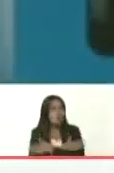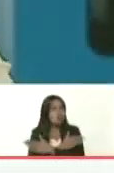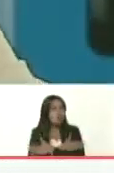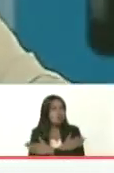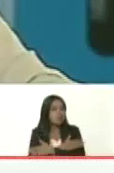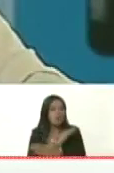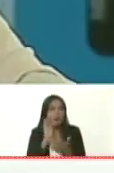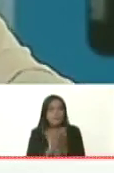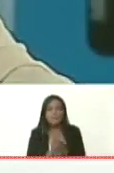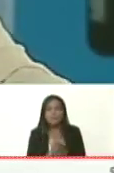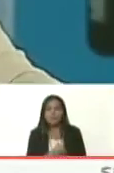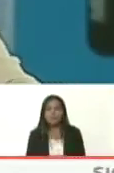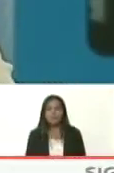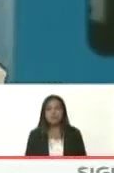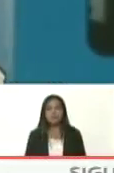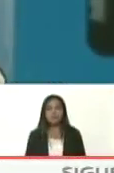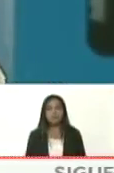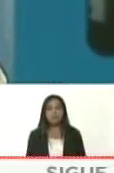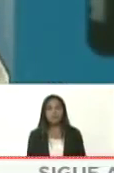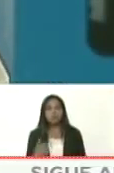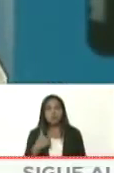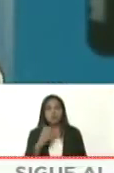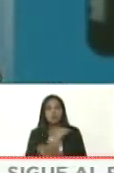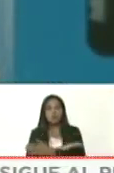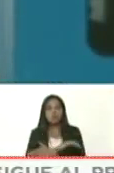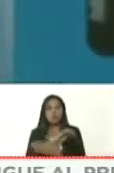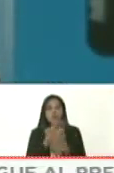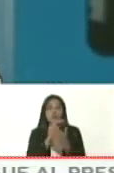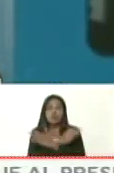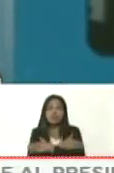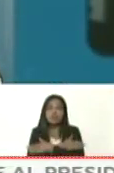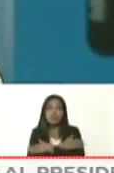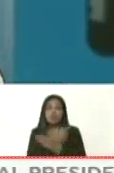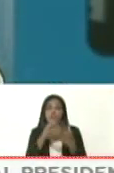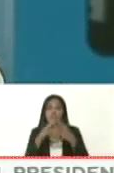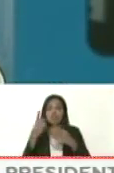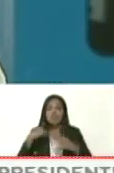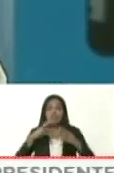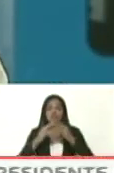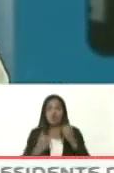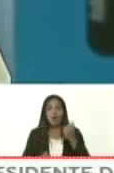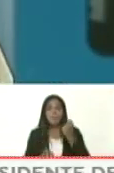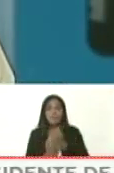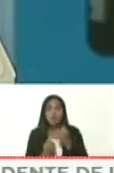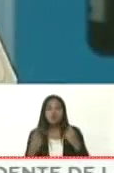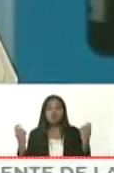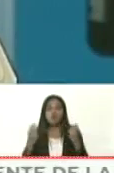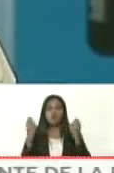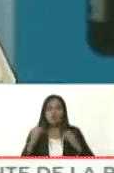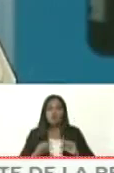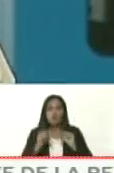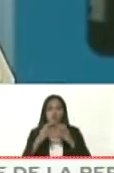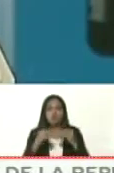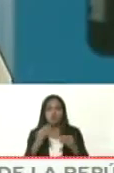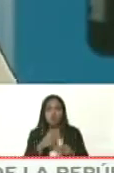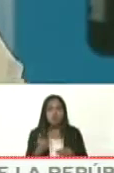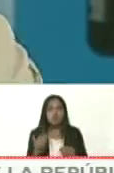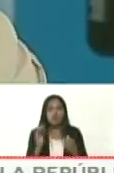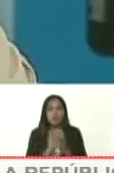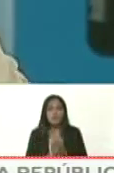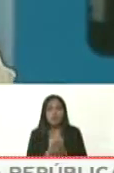queridos compañeros. Los felicito y, bueno, tienen todo mi apoyo, todo el empuje. Yo quisiera que la